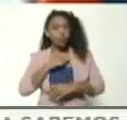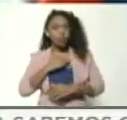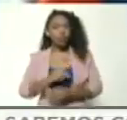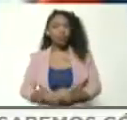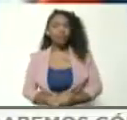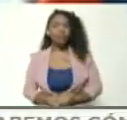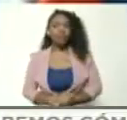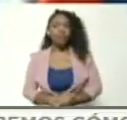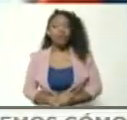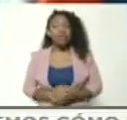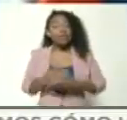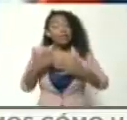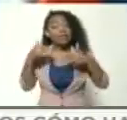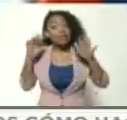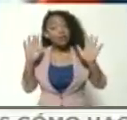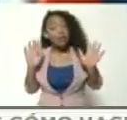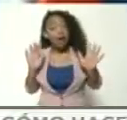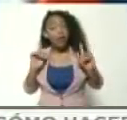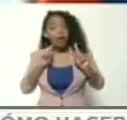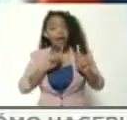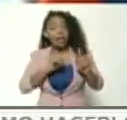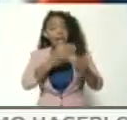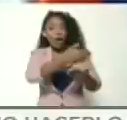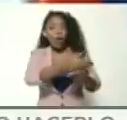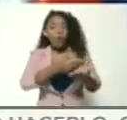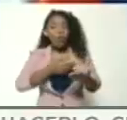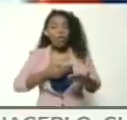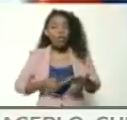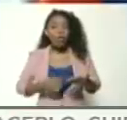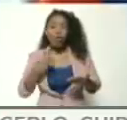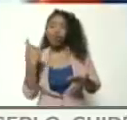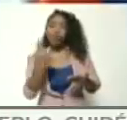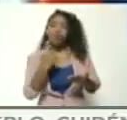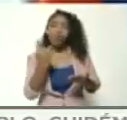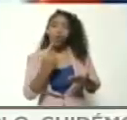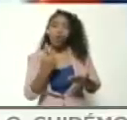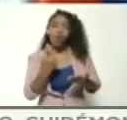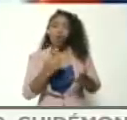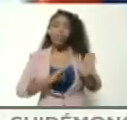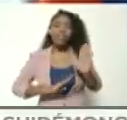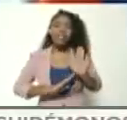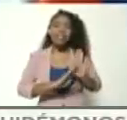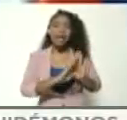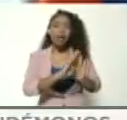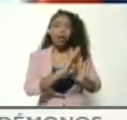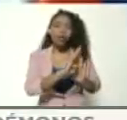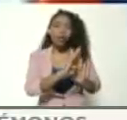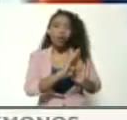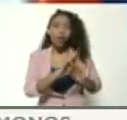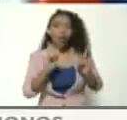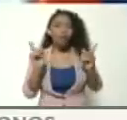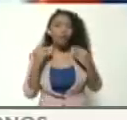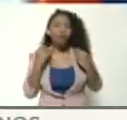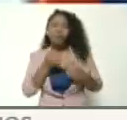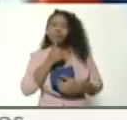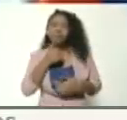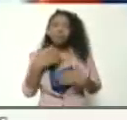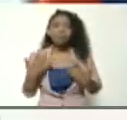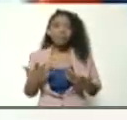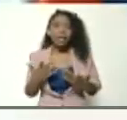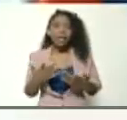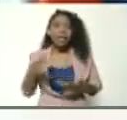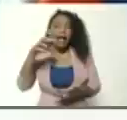Sin embargo, esta comunicación solo se está desarrollando por parte